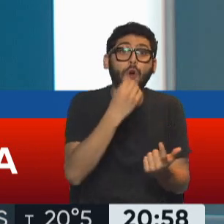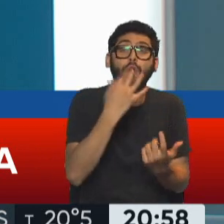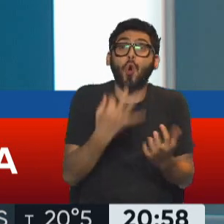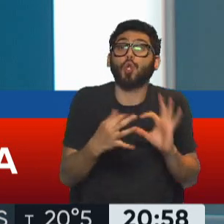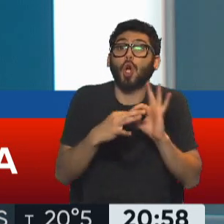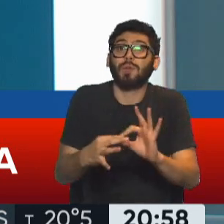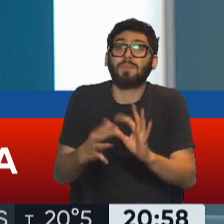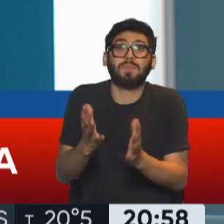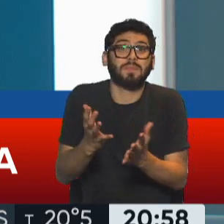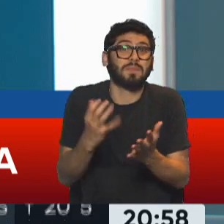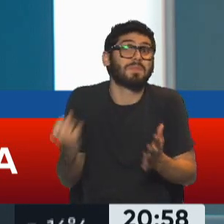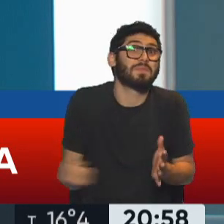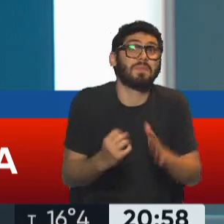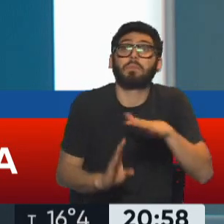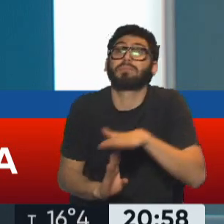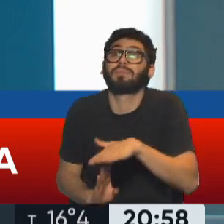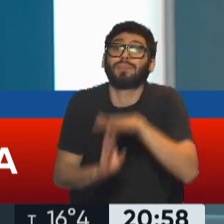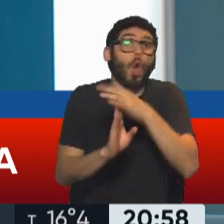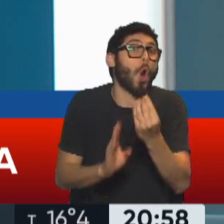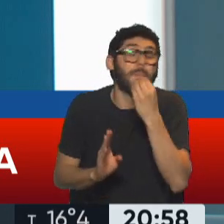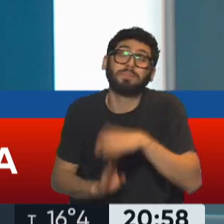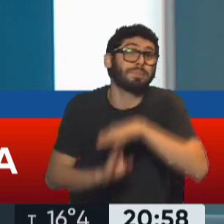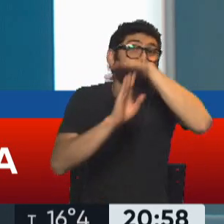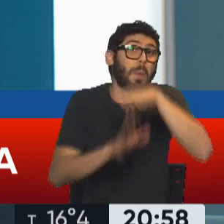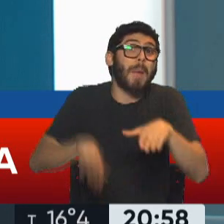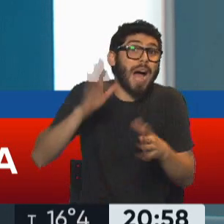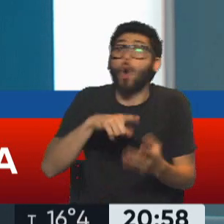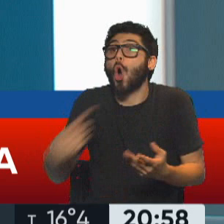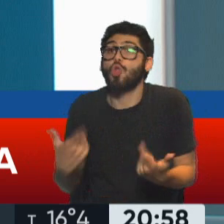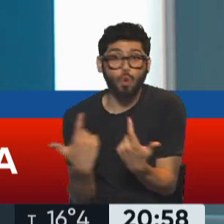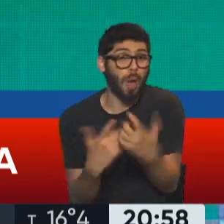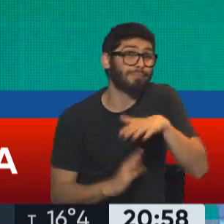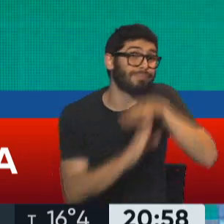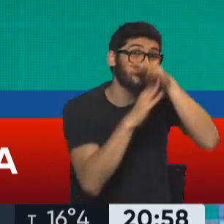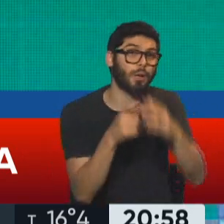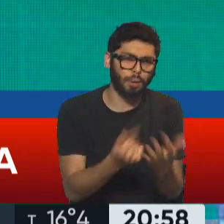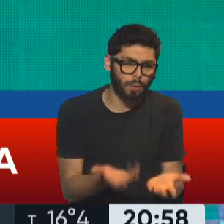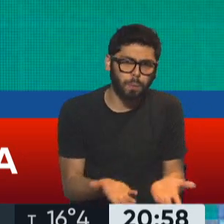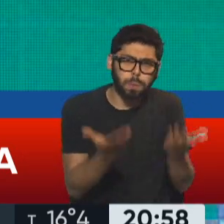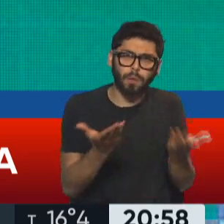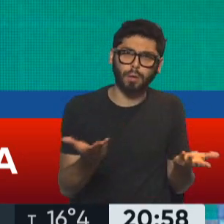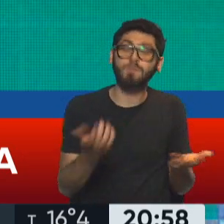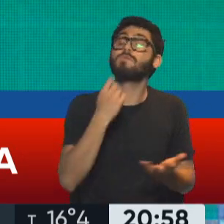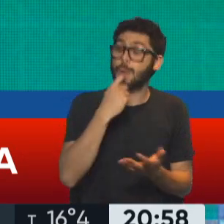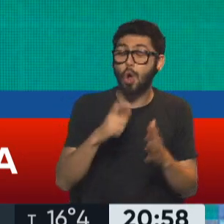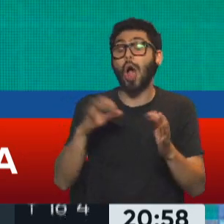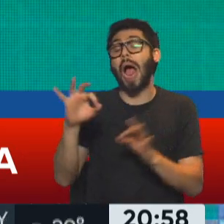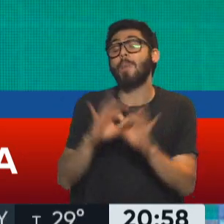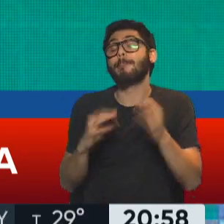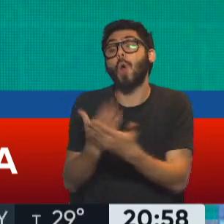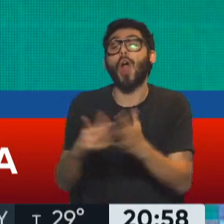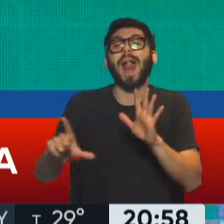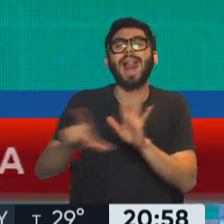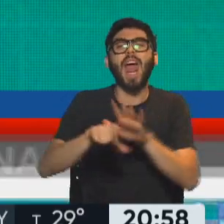sensible. No hay un rubro más sensible que el de los alimentos, no existe. Claro, sí, y hay proyectos como por ejemplo la ley de góndola que tendría que estar